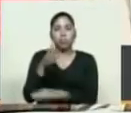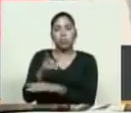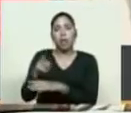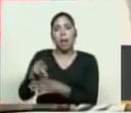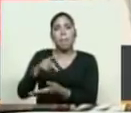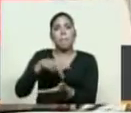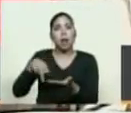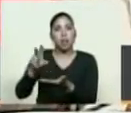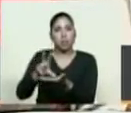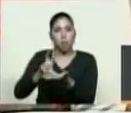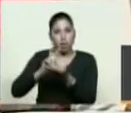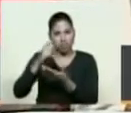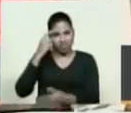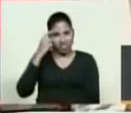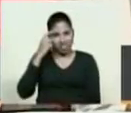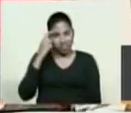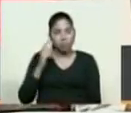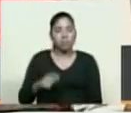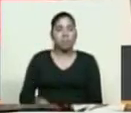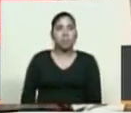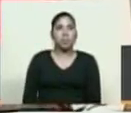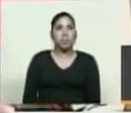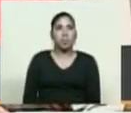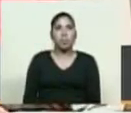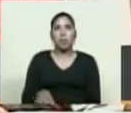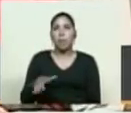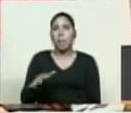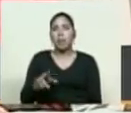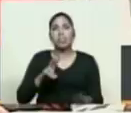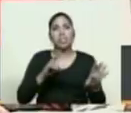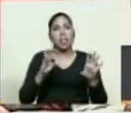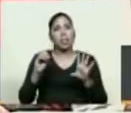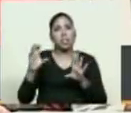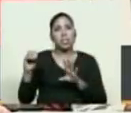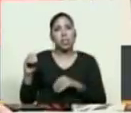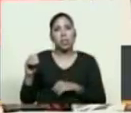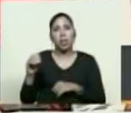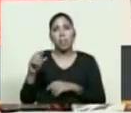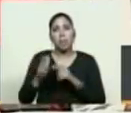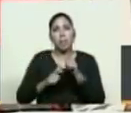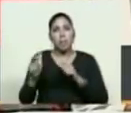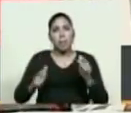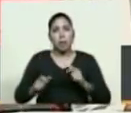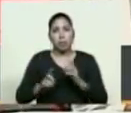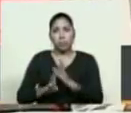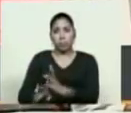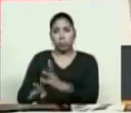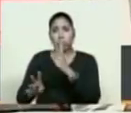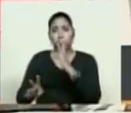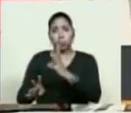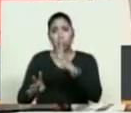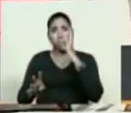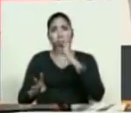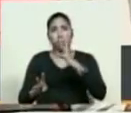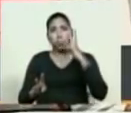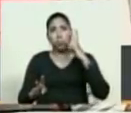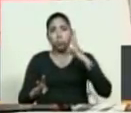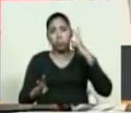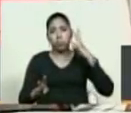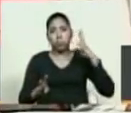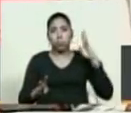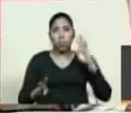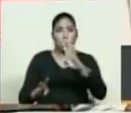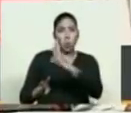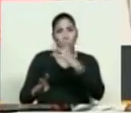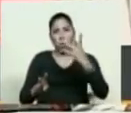sentada por lo menos 700 personas. Y la cola llegaba hasta la Plaza del Venezolano.